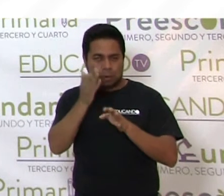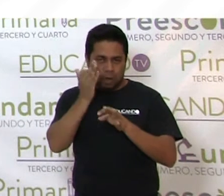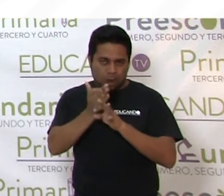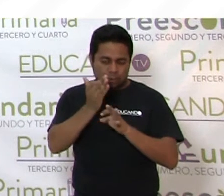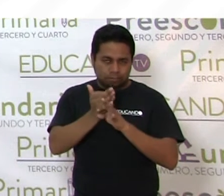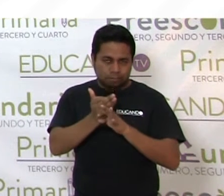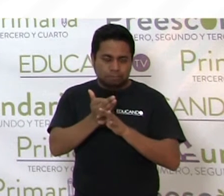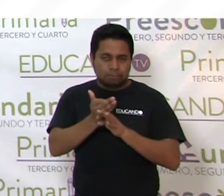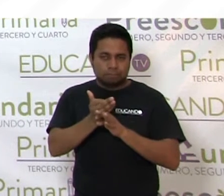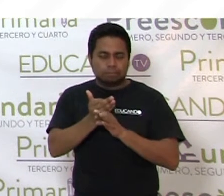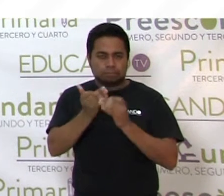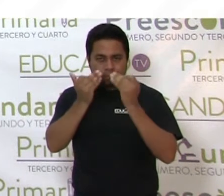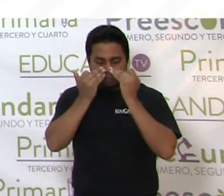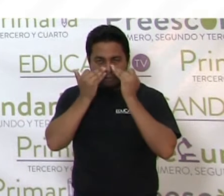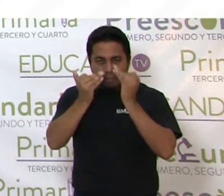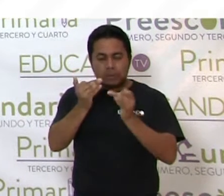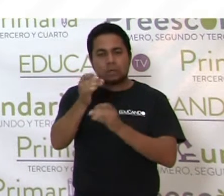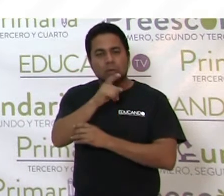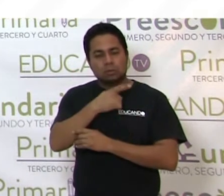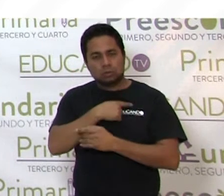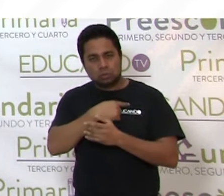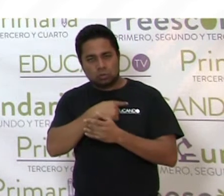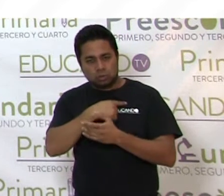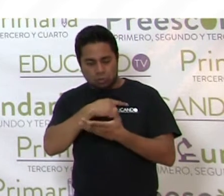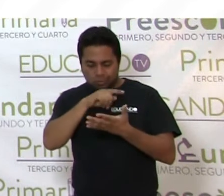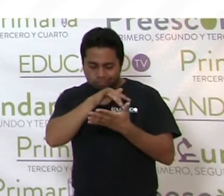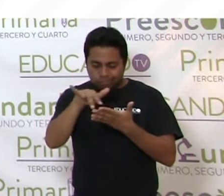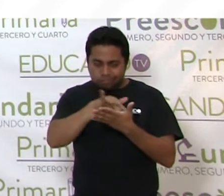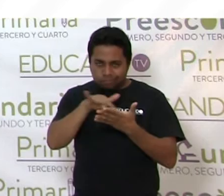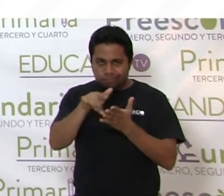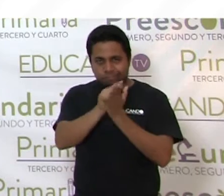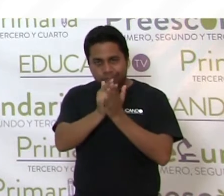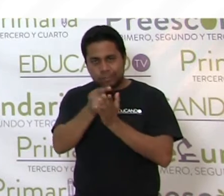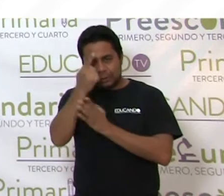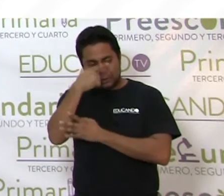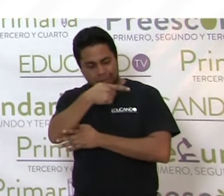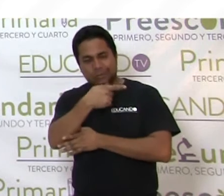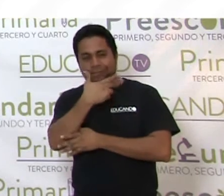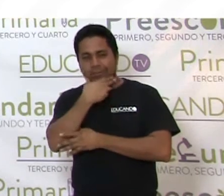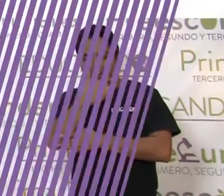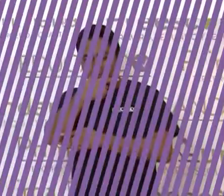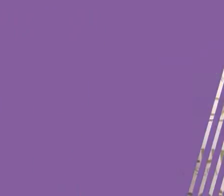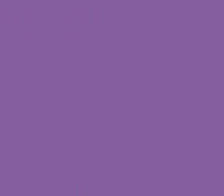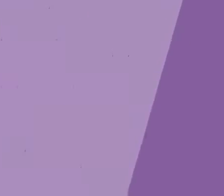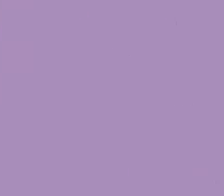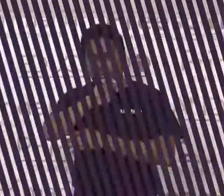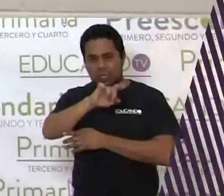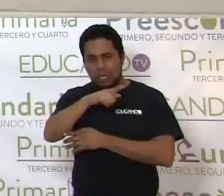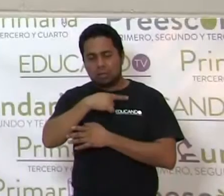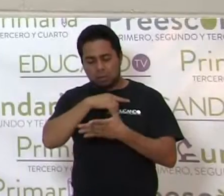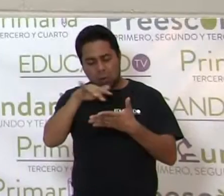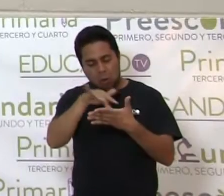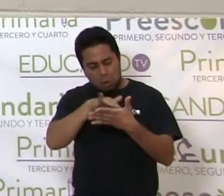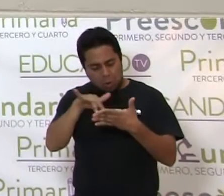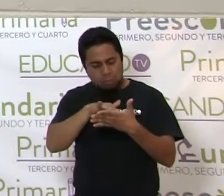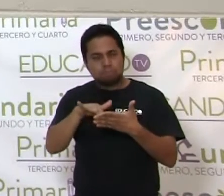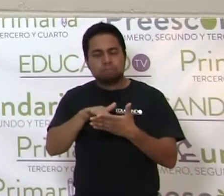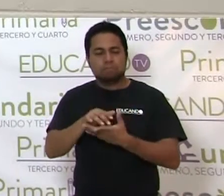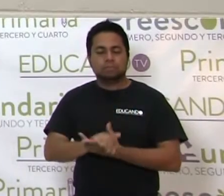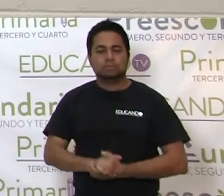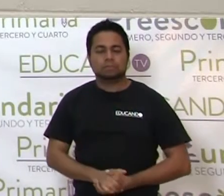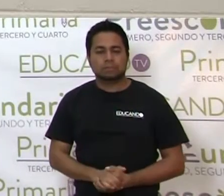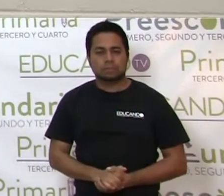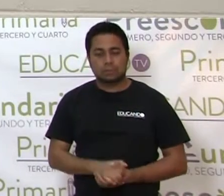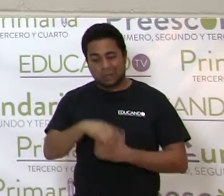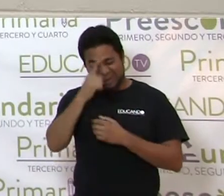ver cuando yo lea el prólogo del libro de Gabriel García Márquez. Pues bien, para que no